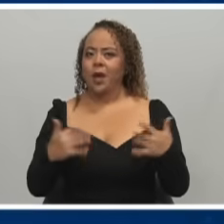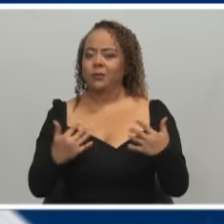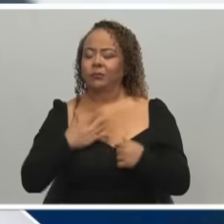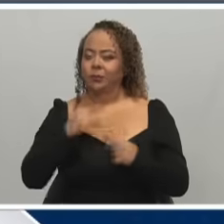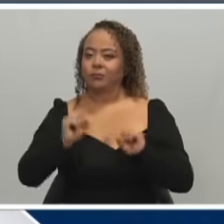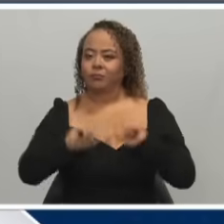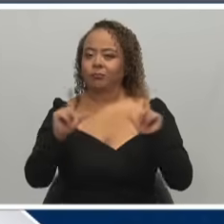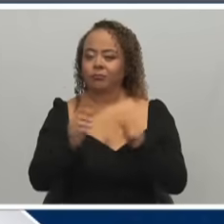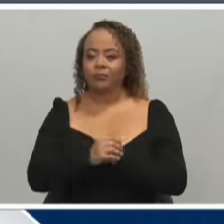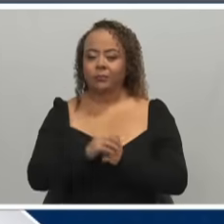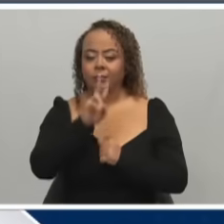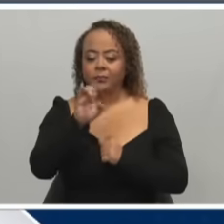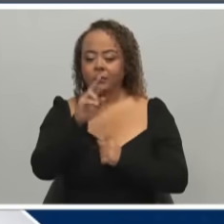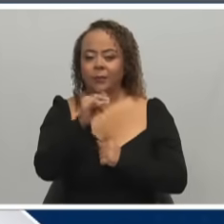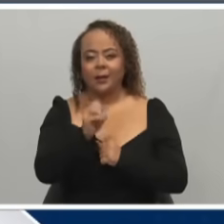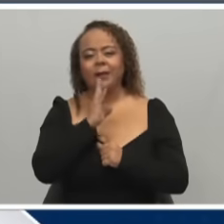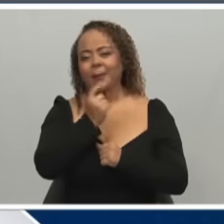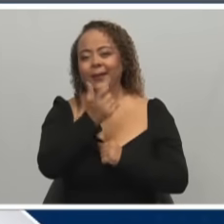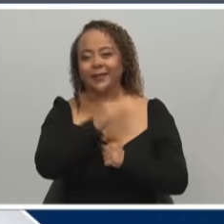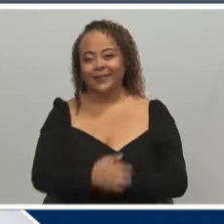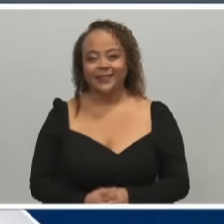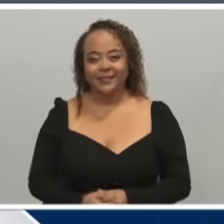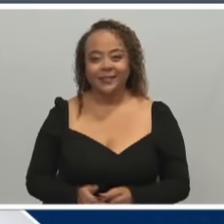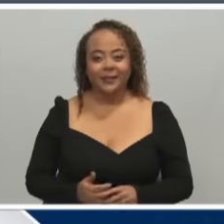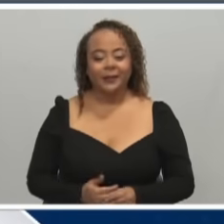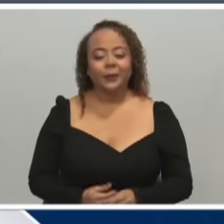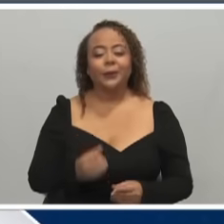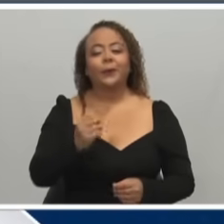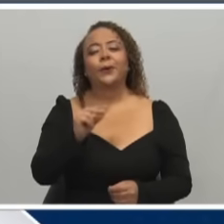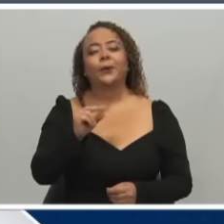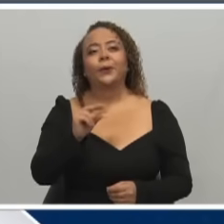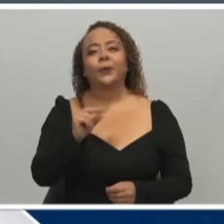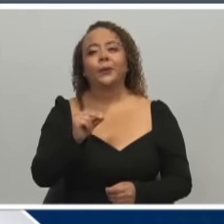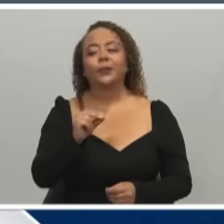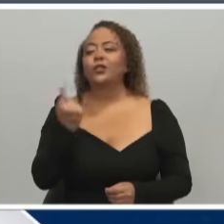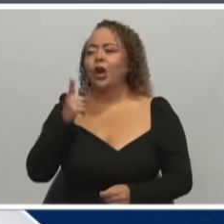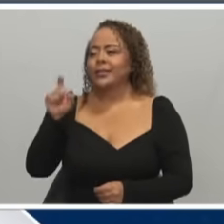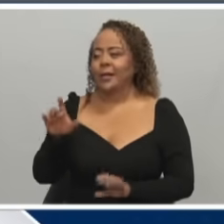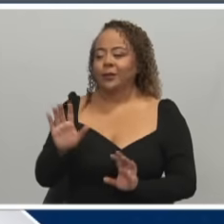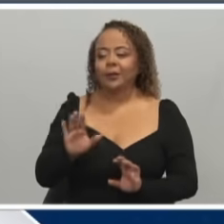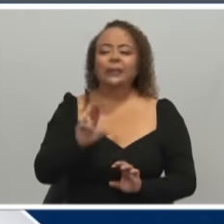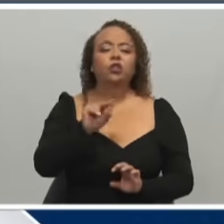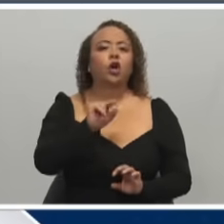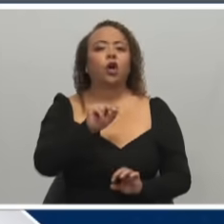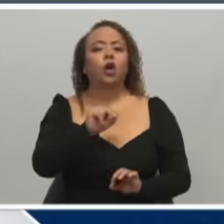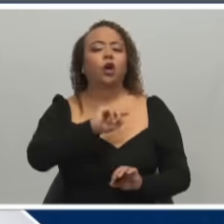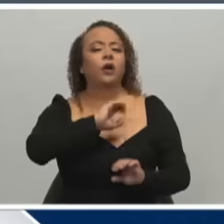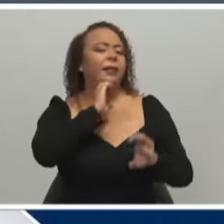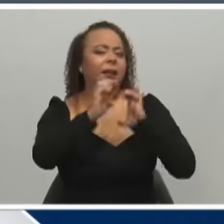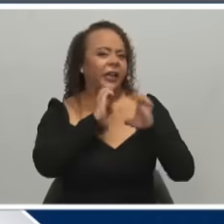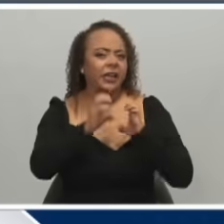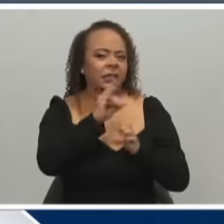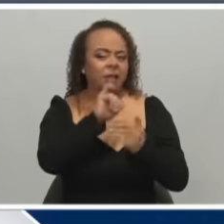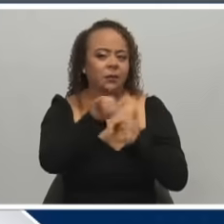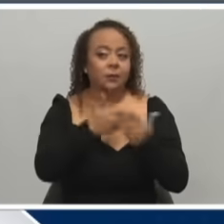sorprendió lo Juan Pablo Vargas que por cierto habla poquito verdad O sea él no es muy Habla lo necesario sí no es muy de de dar entrevistas